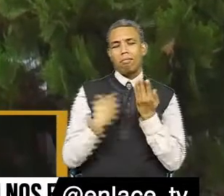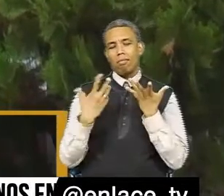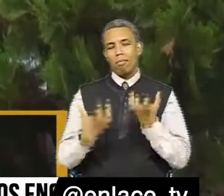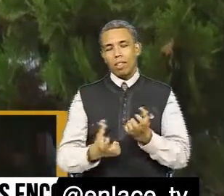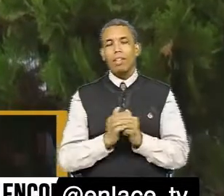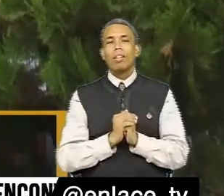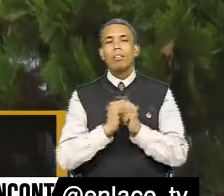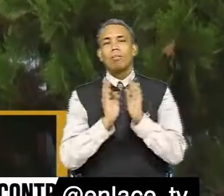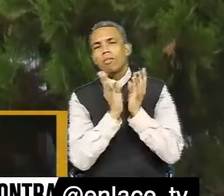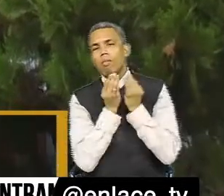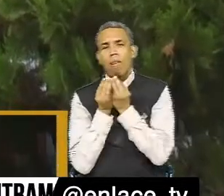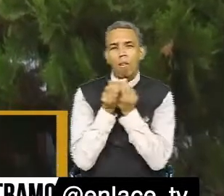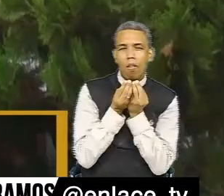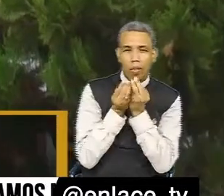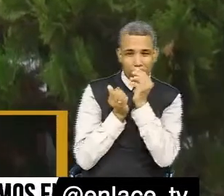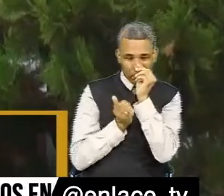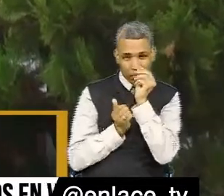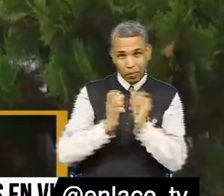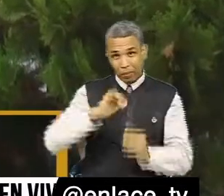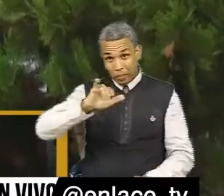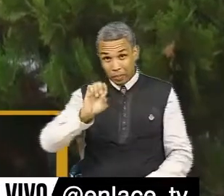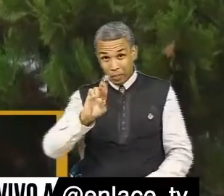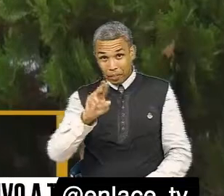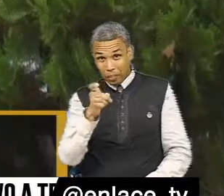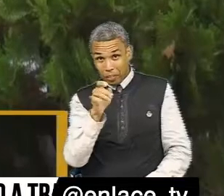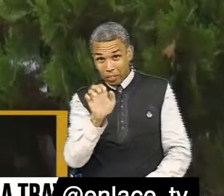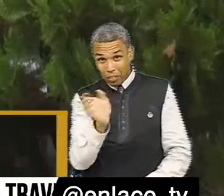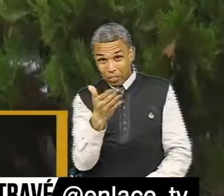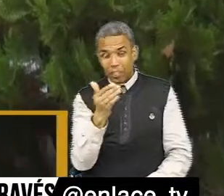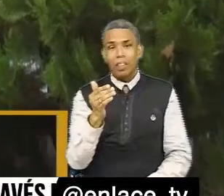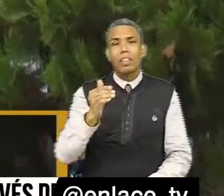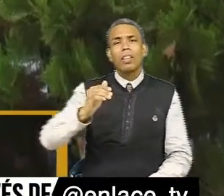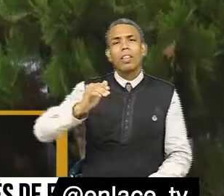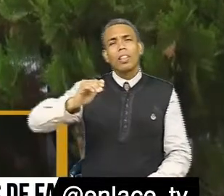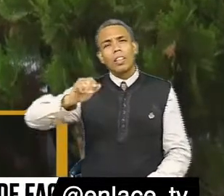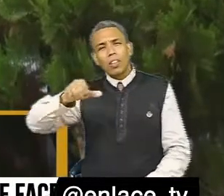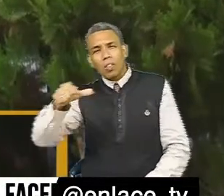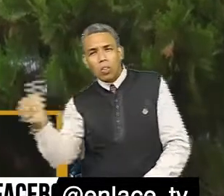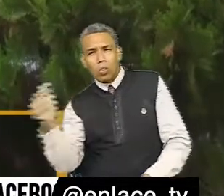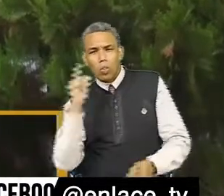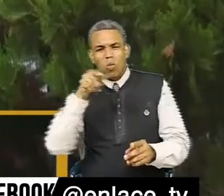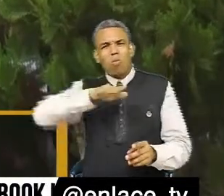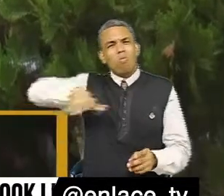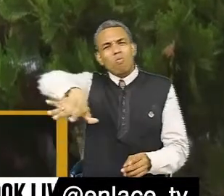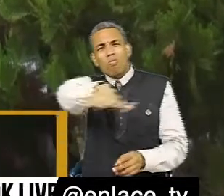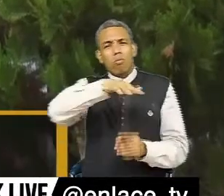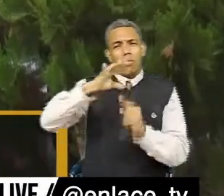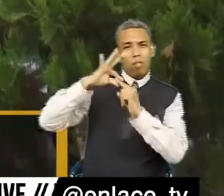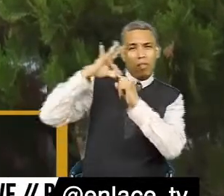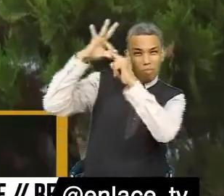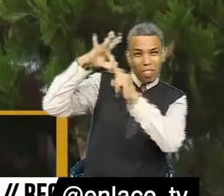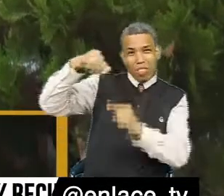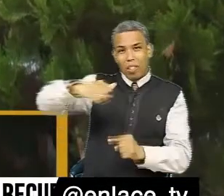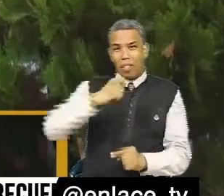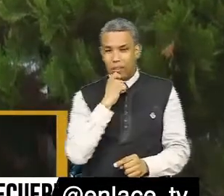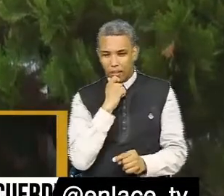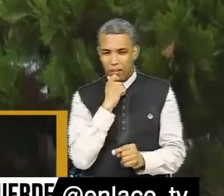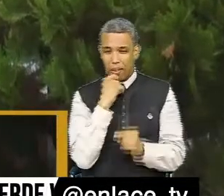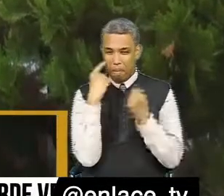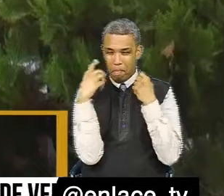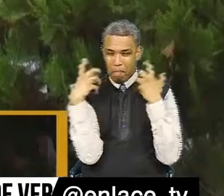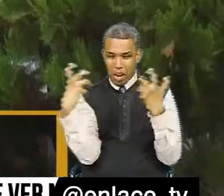juan manuel galán jorge doble de doris vega para convertir a barrancabermeja en un distrito especial turístico y petroquímico sobre la iniciativa